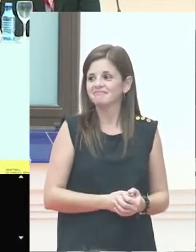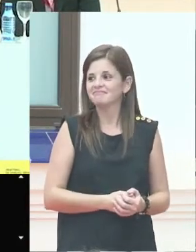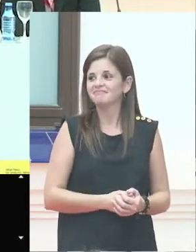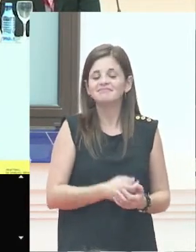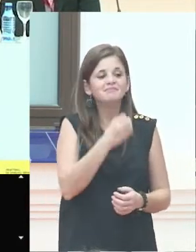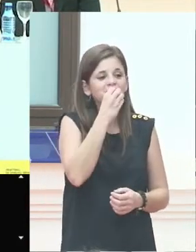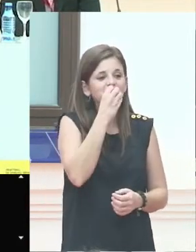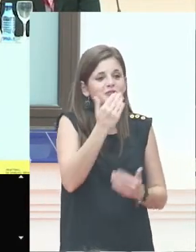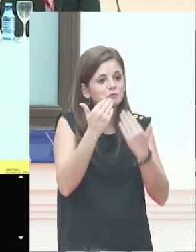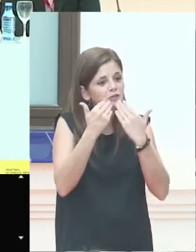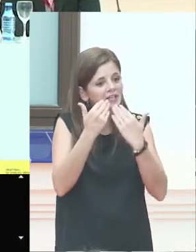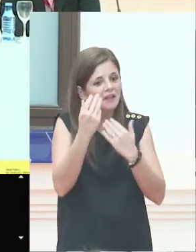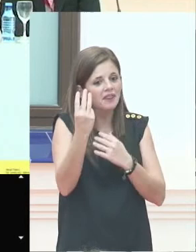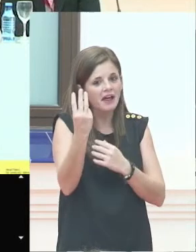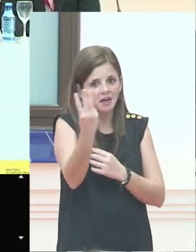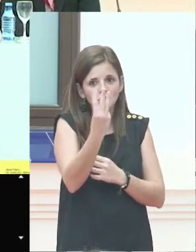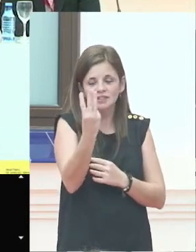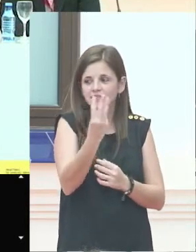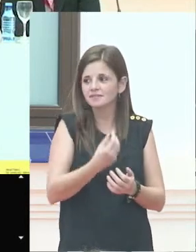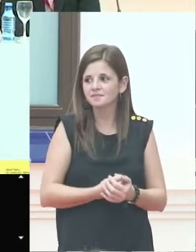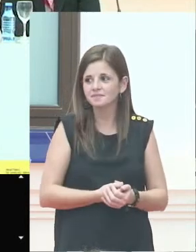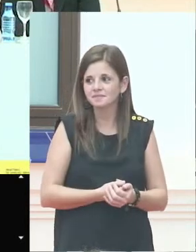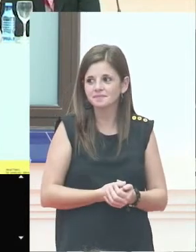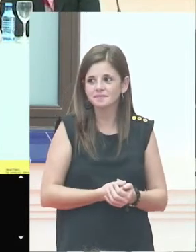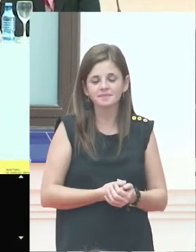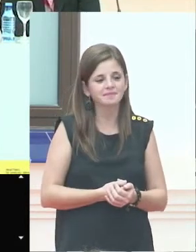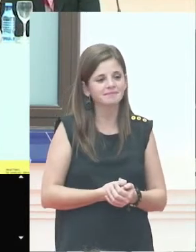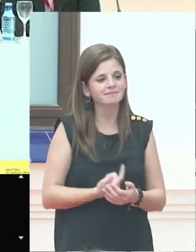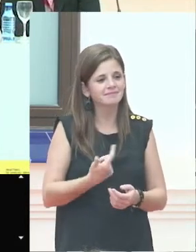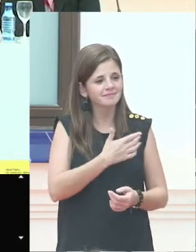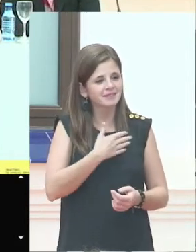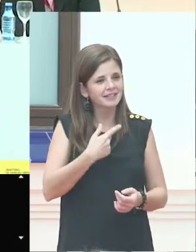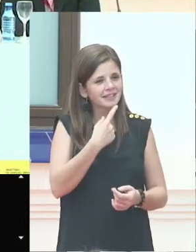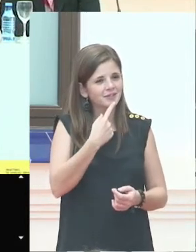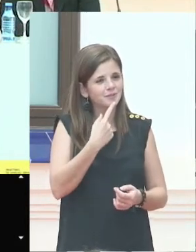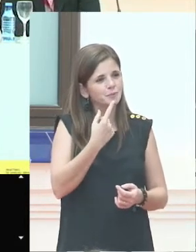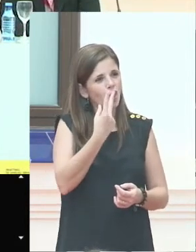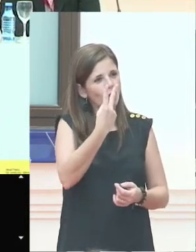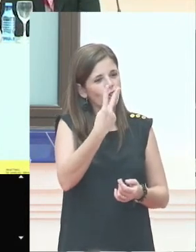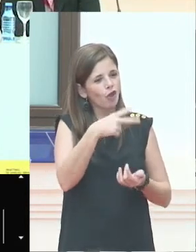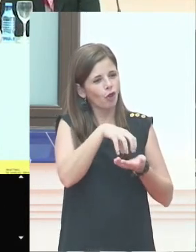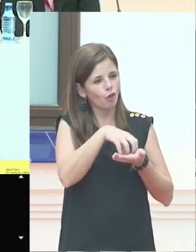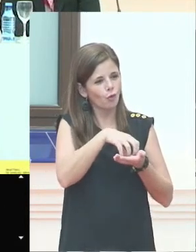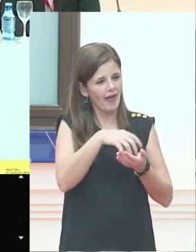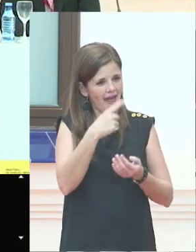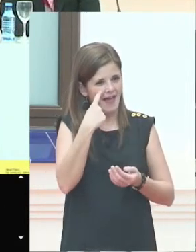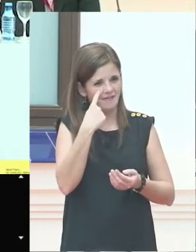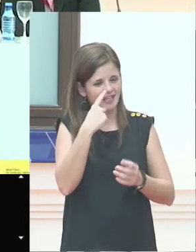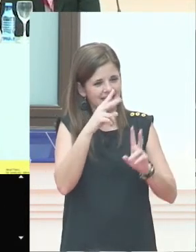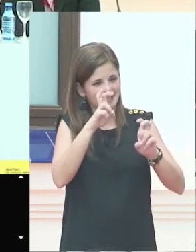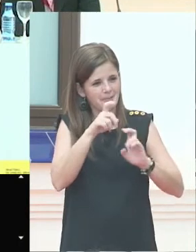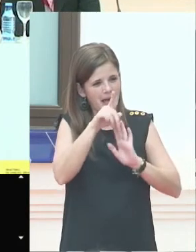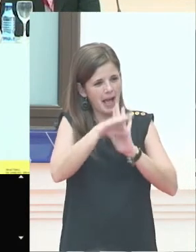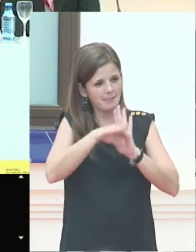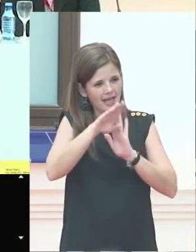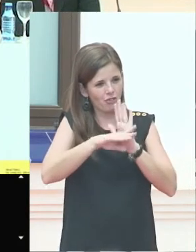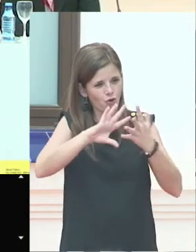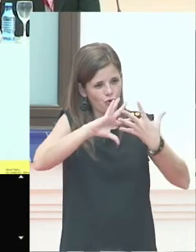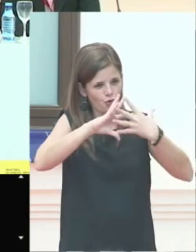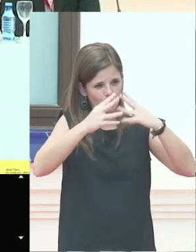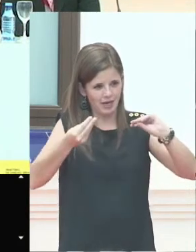Bueno, muchas gracias a los tres. Me gustaría que me comentarais los tres un par de dudas que tengo con respecto a la aplicación del cloud al mercado laboral,